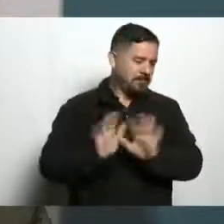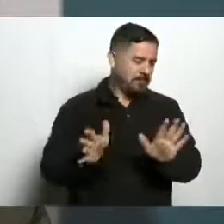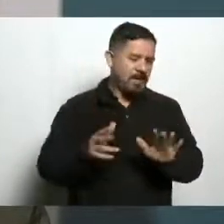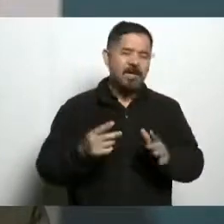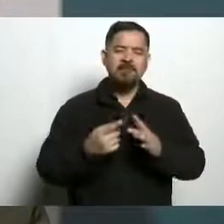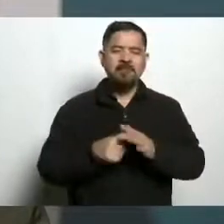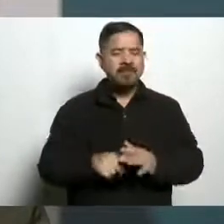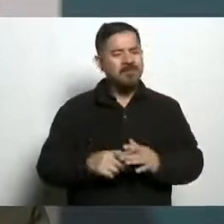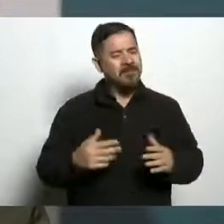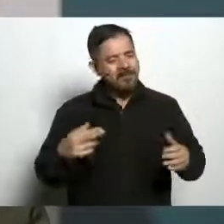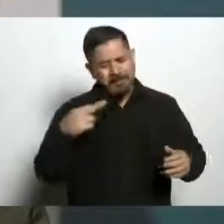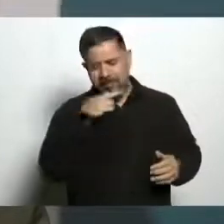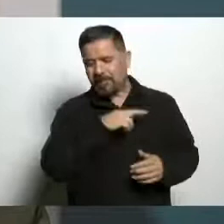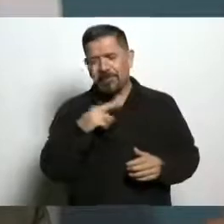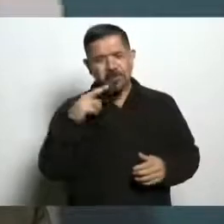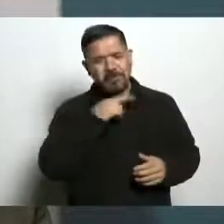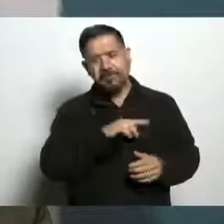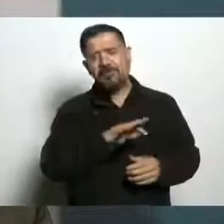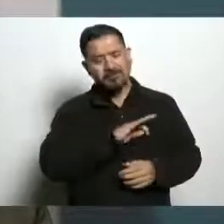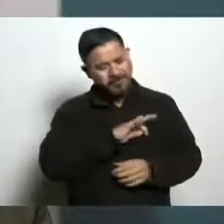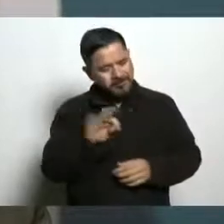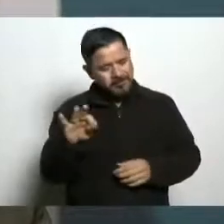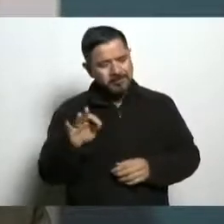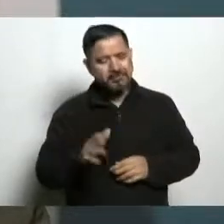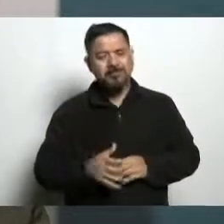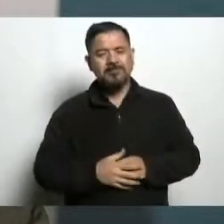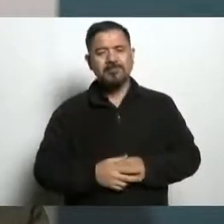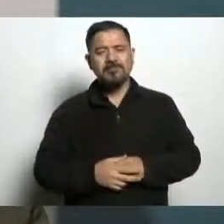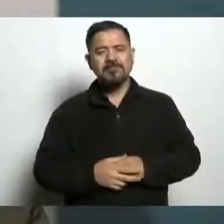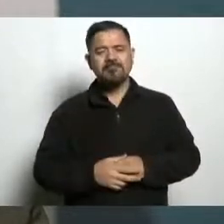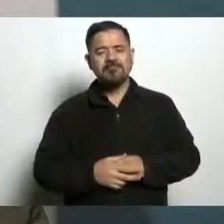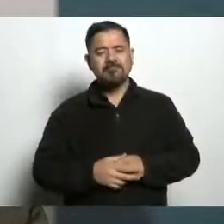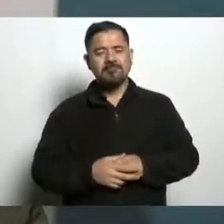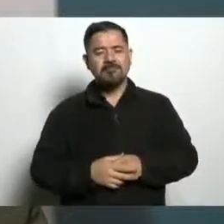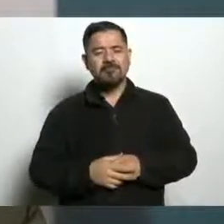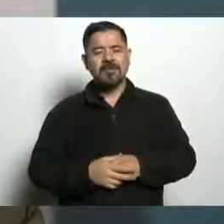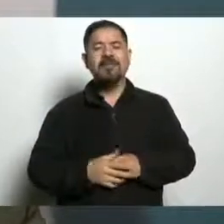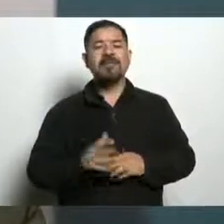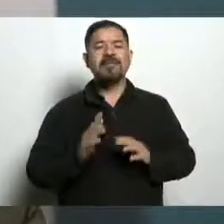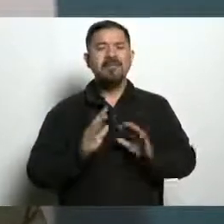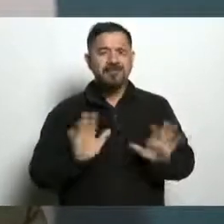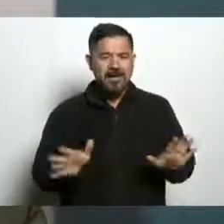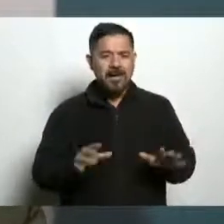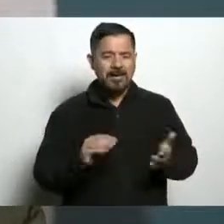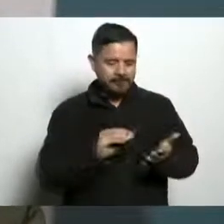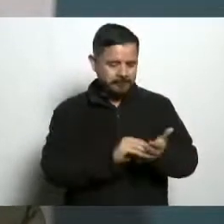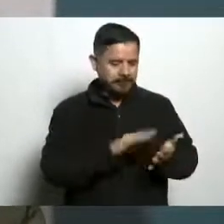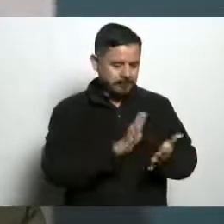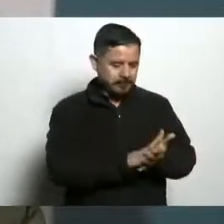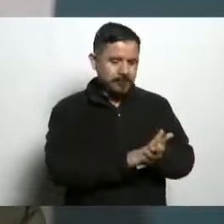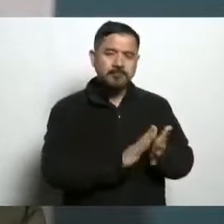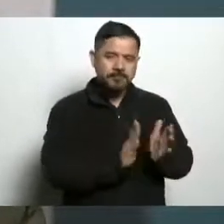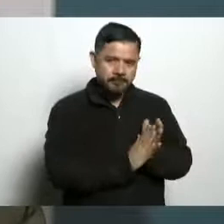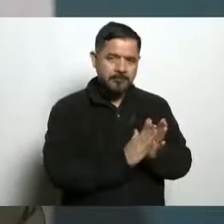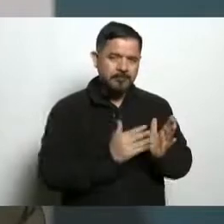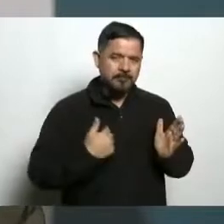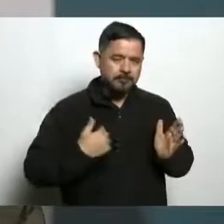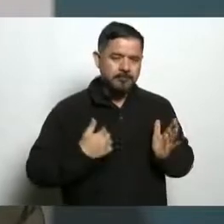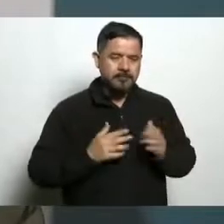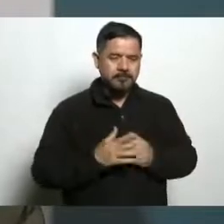comencemos lo más pronto posible, y ya apuntamos que